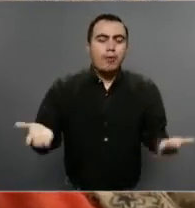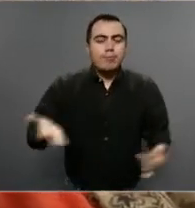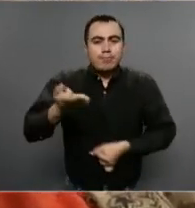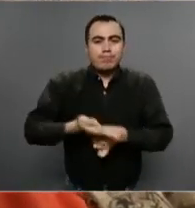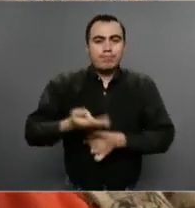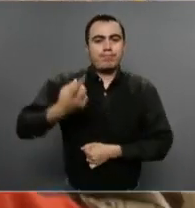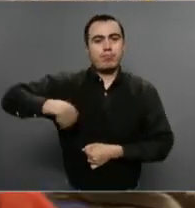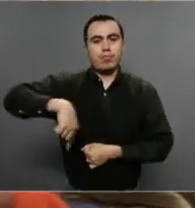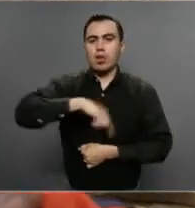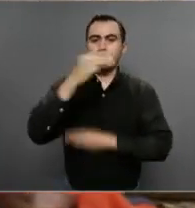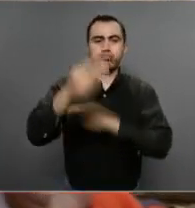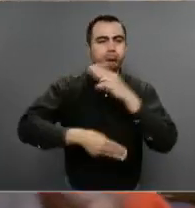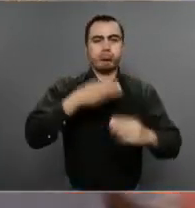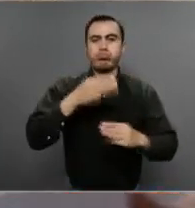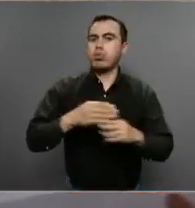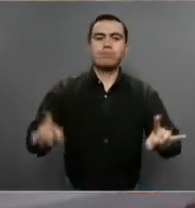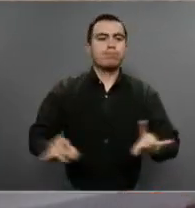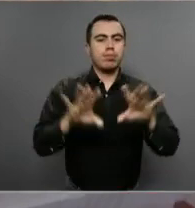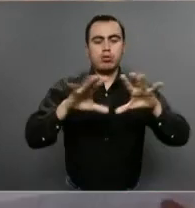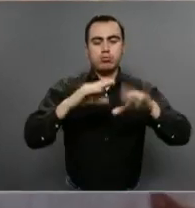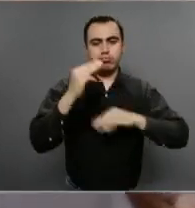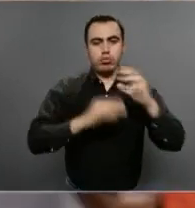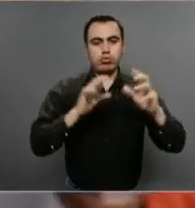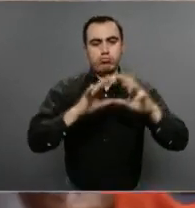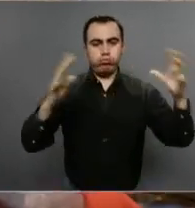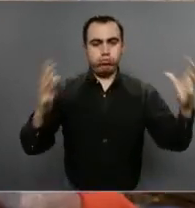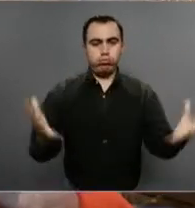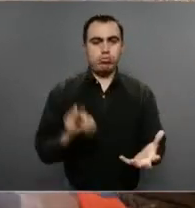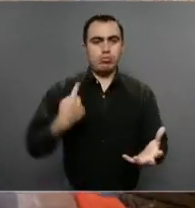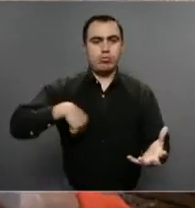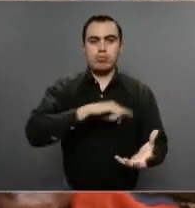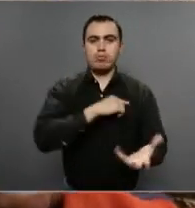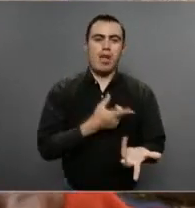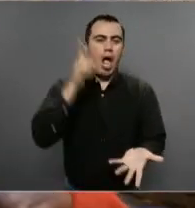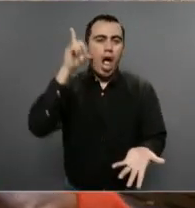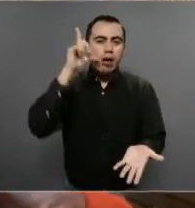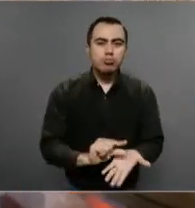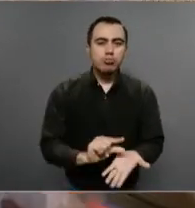crisis sanitaria a nivel mundial del coronavirus, no podíamos hacer menos.